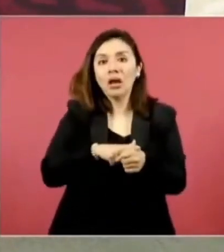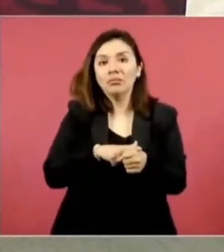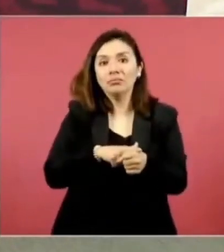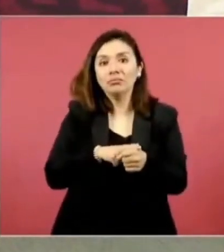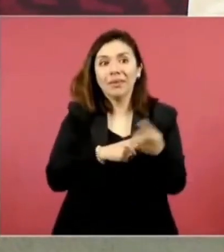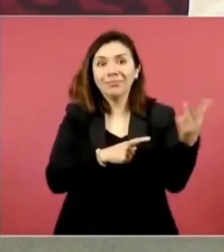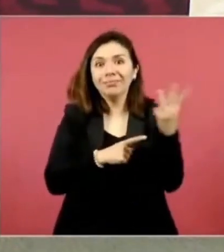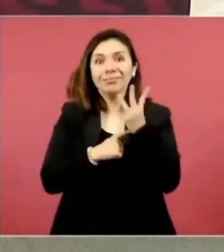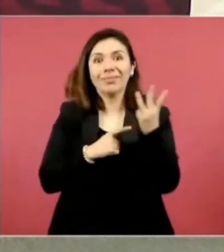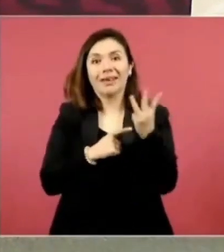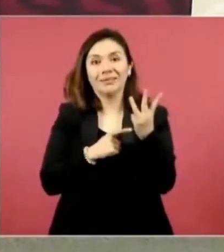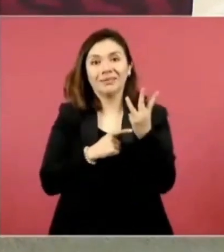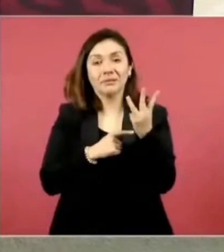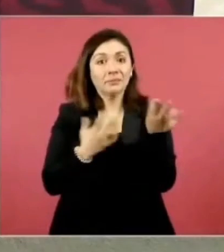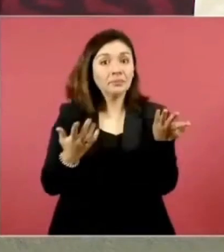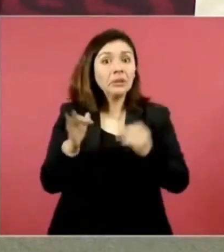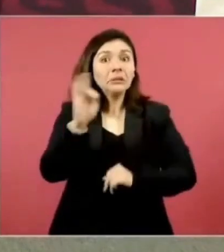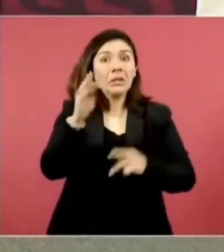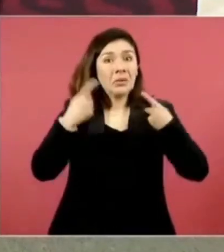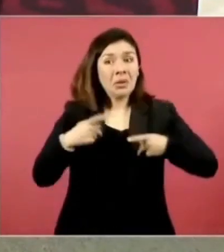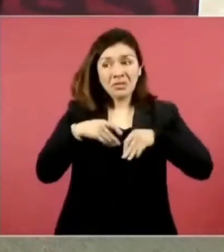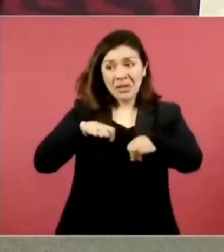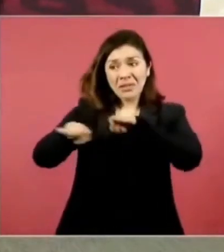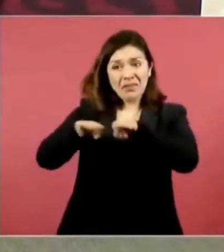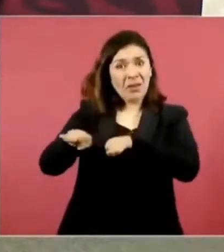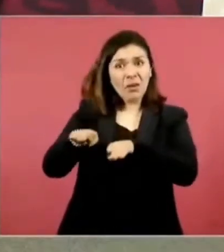¿Qué hacemos sin los trabajadores?